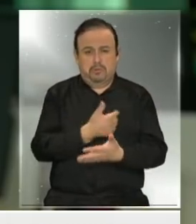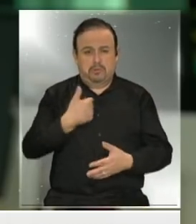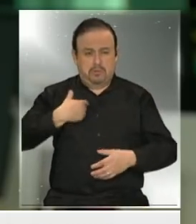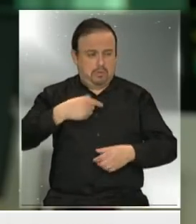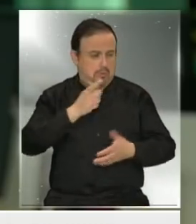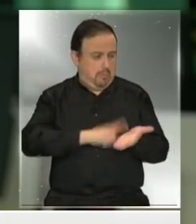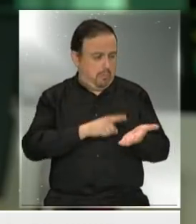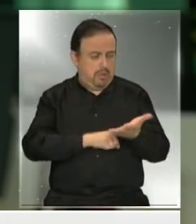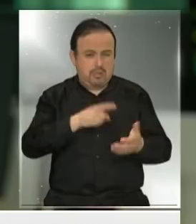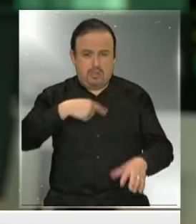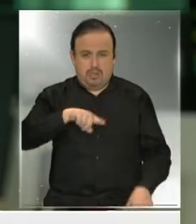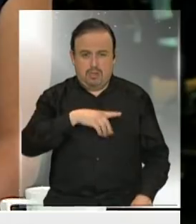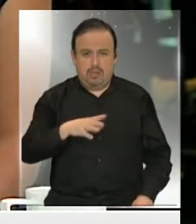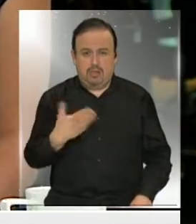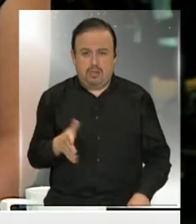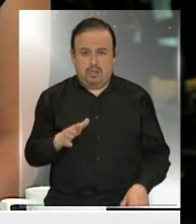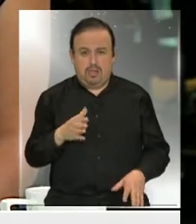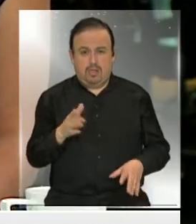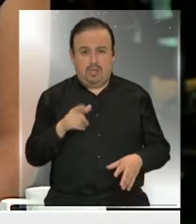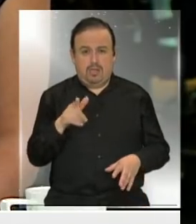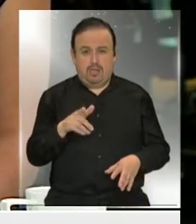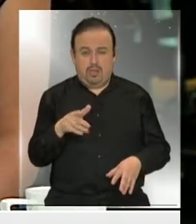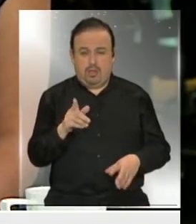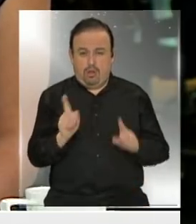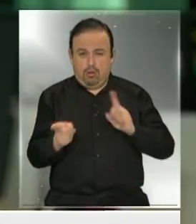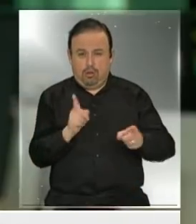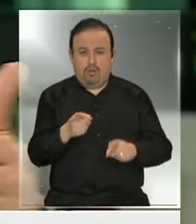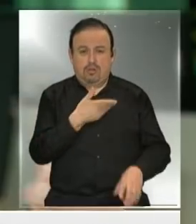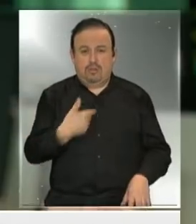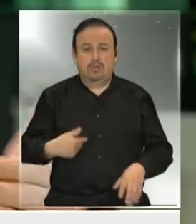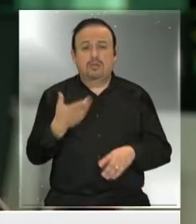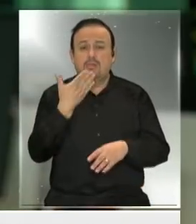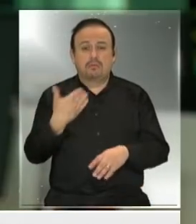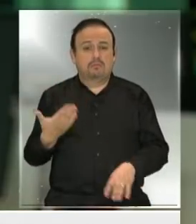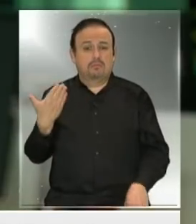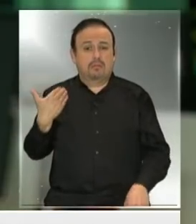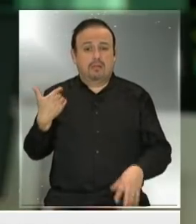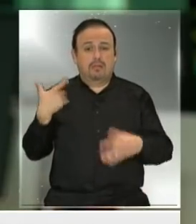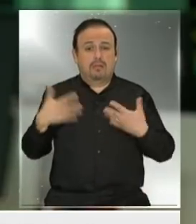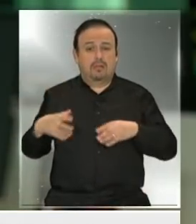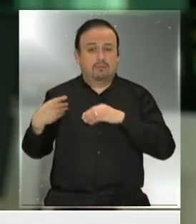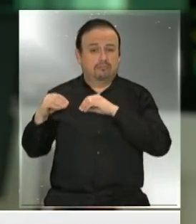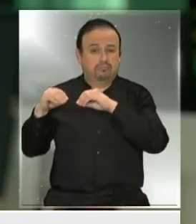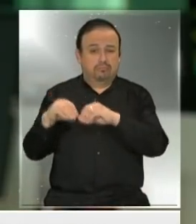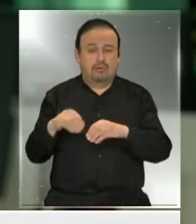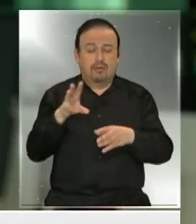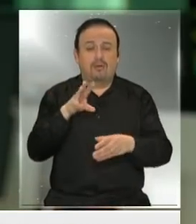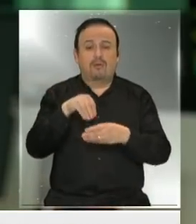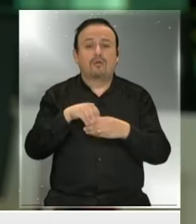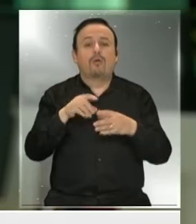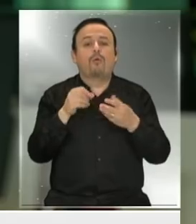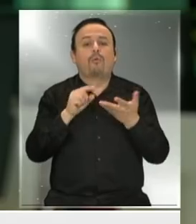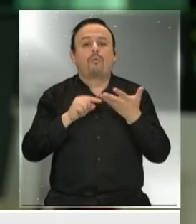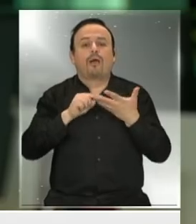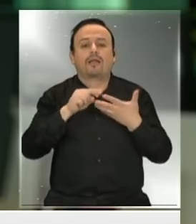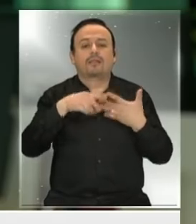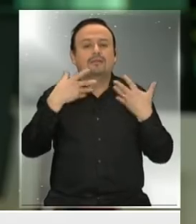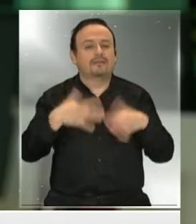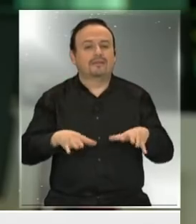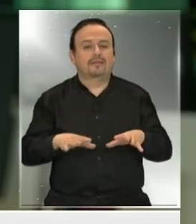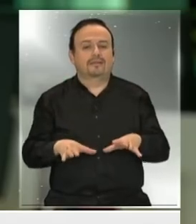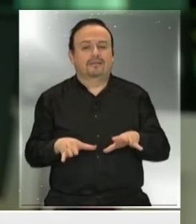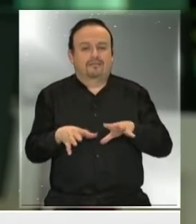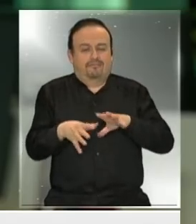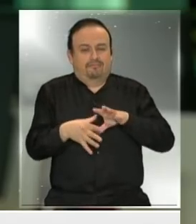nuestros impuestos se dice operadores del gobierno sebastián piñera y de los gobiernos anteriores que están instalados dentro del gobierno cuántas personas se han encadenado